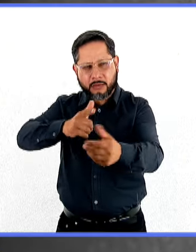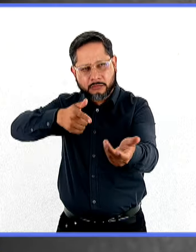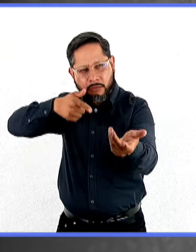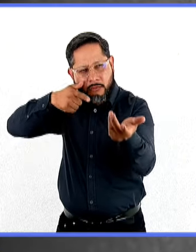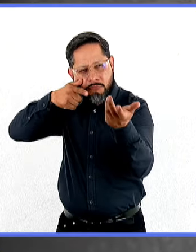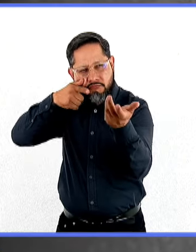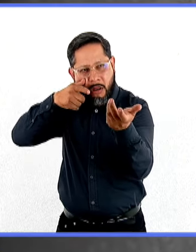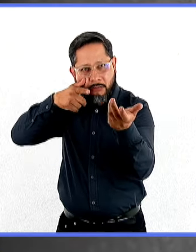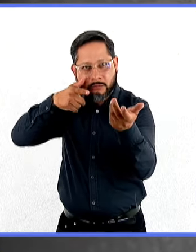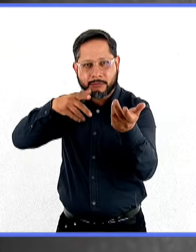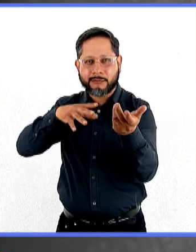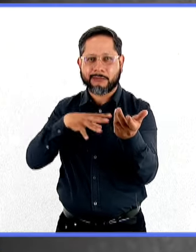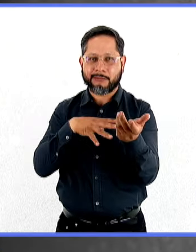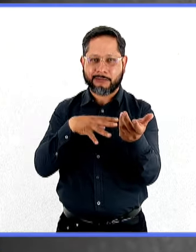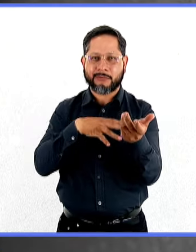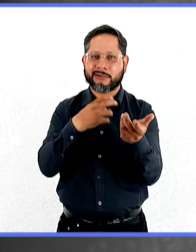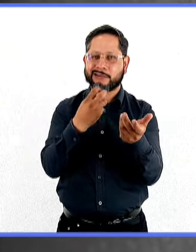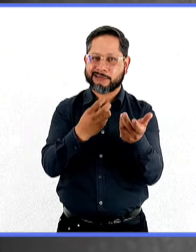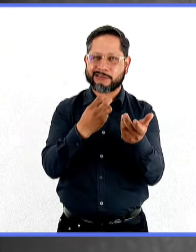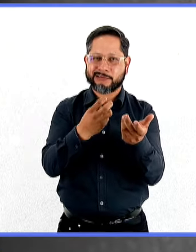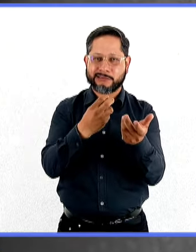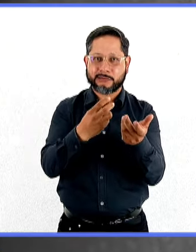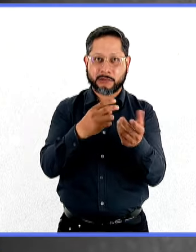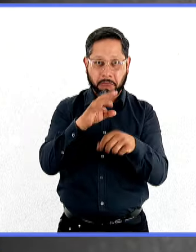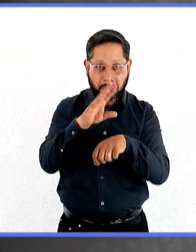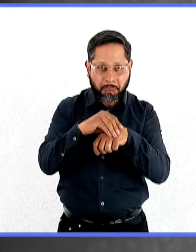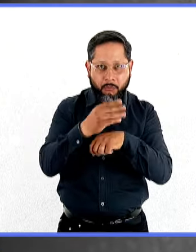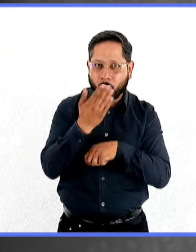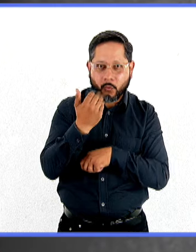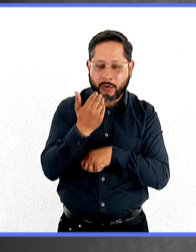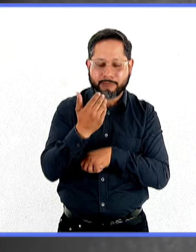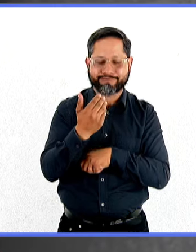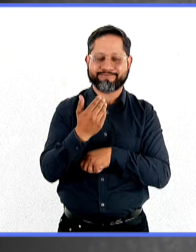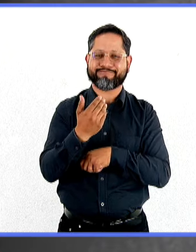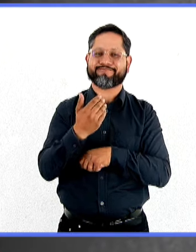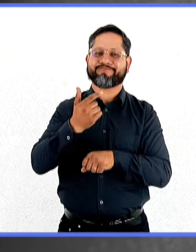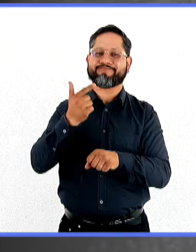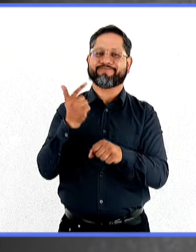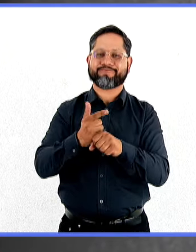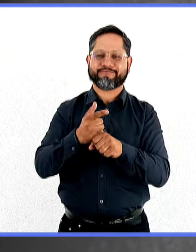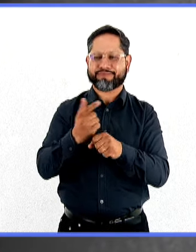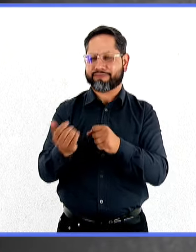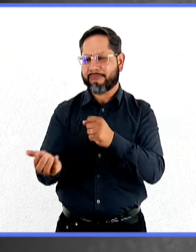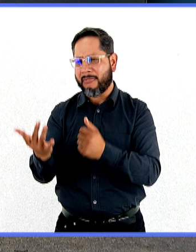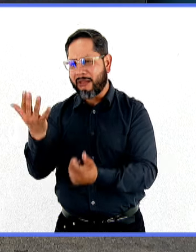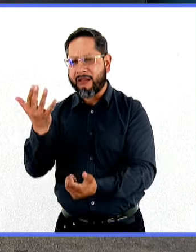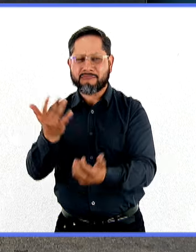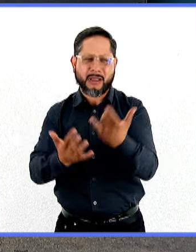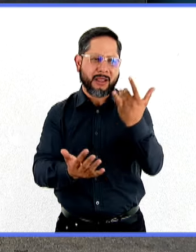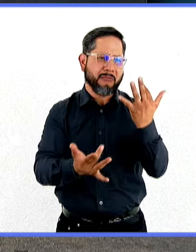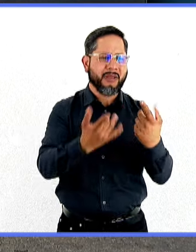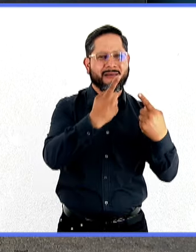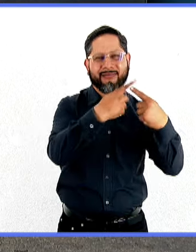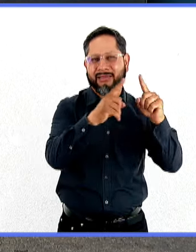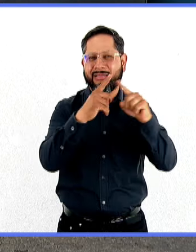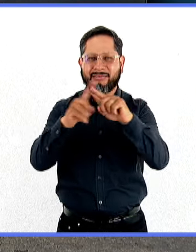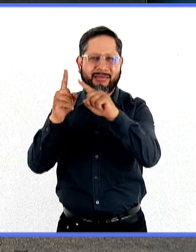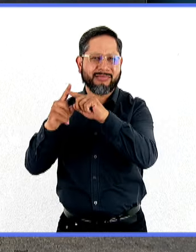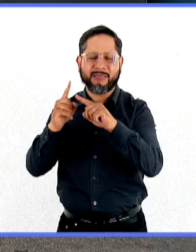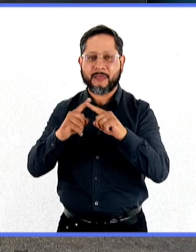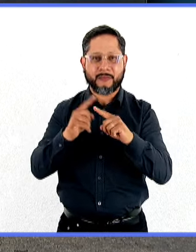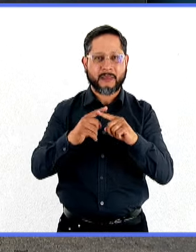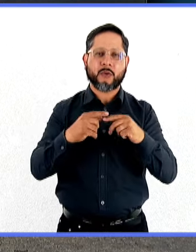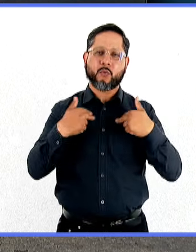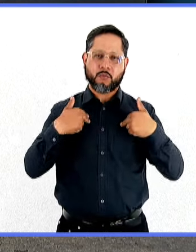de más cosas Entonces el fuego lo necesitamos de manera necesaria para varias actividades humanas pero